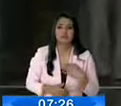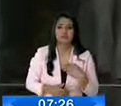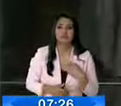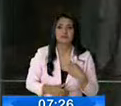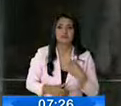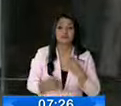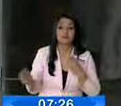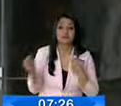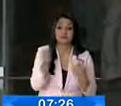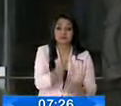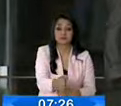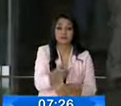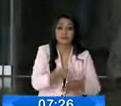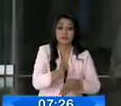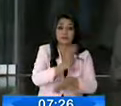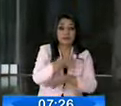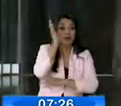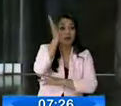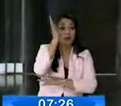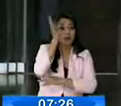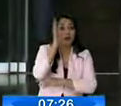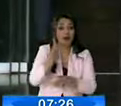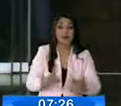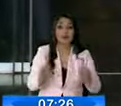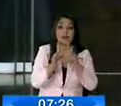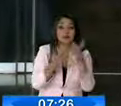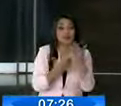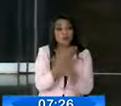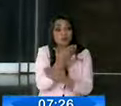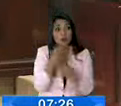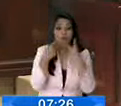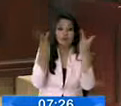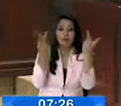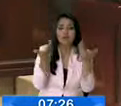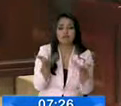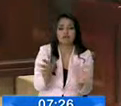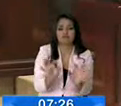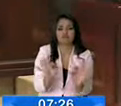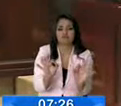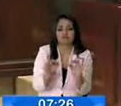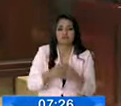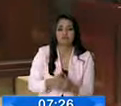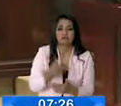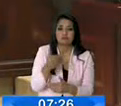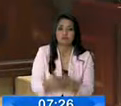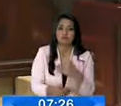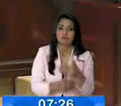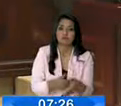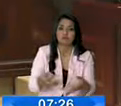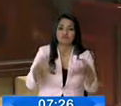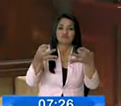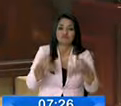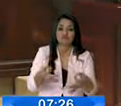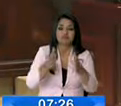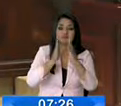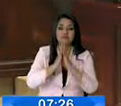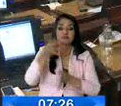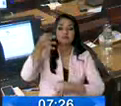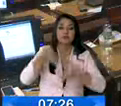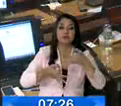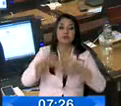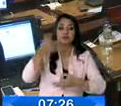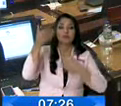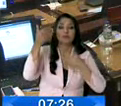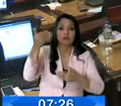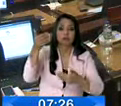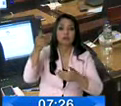esta comparecencia no se entregaron datos nuevos o reveladores. Se espera que en los próximos días se concrete el pedido de enjuiciamiento y